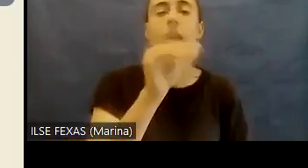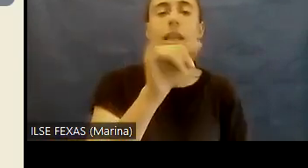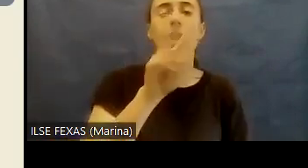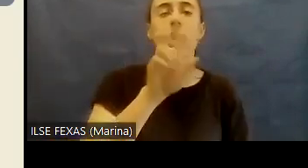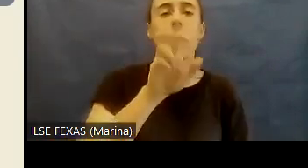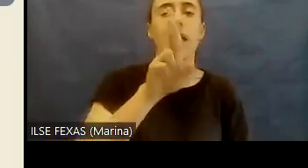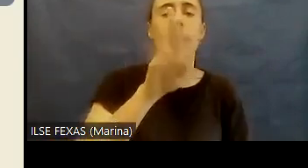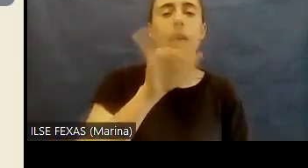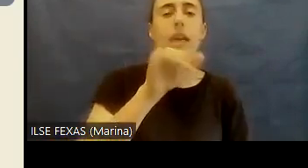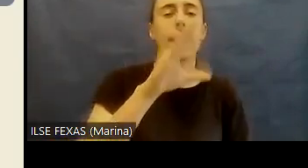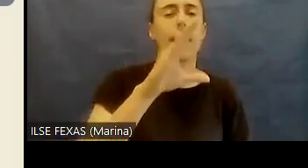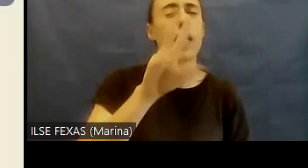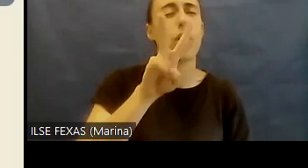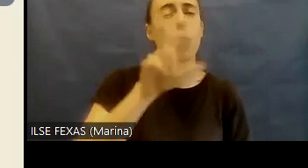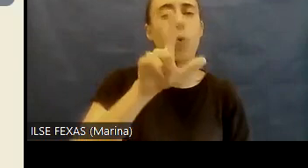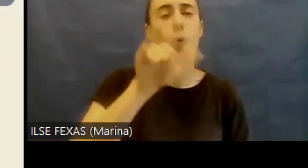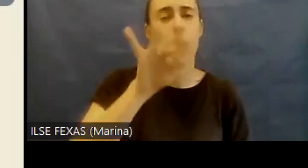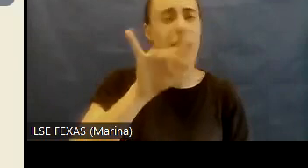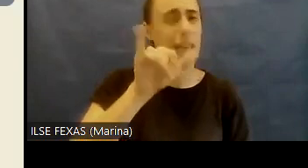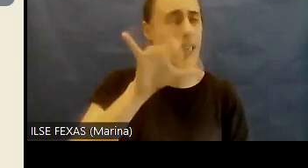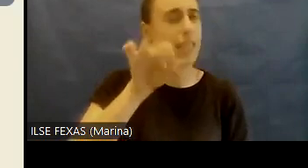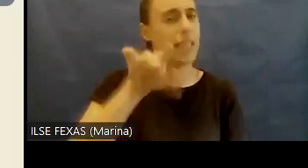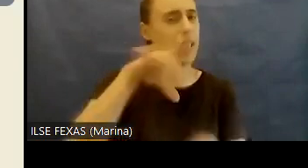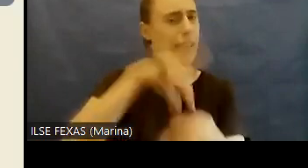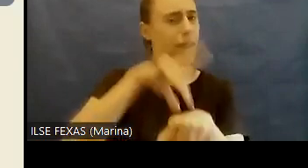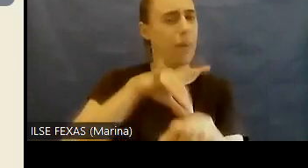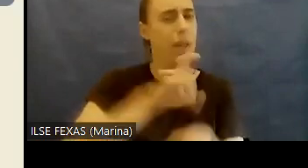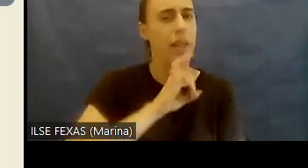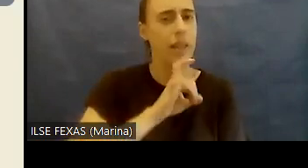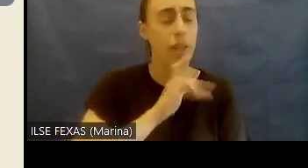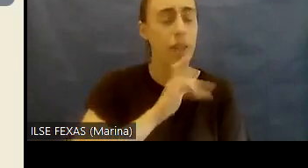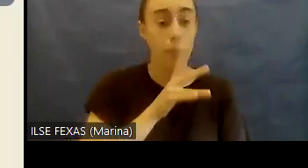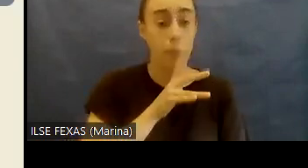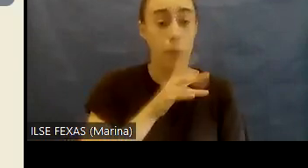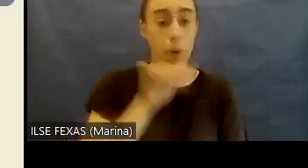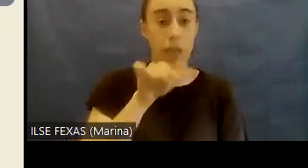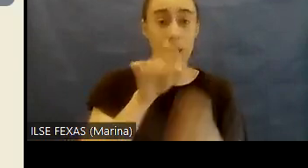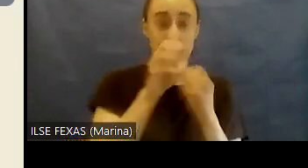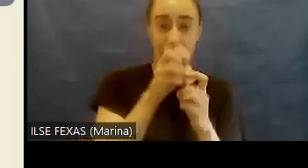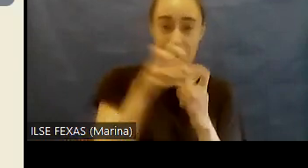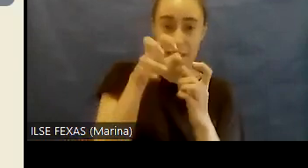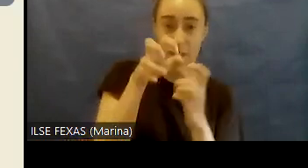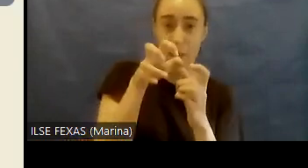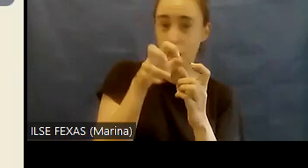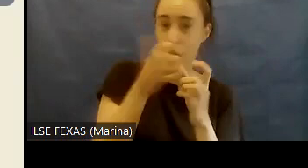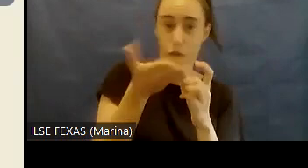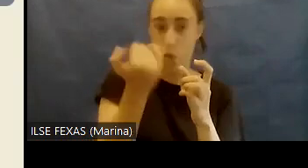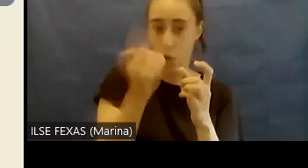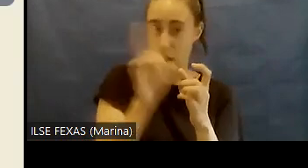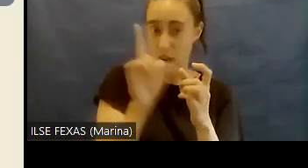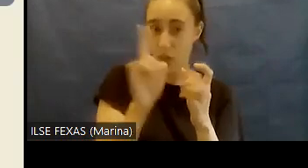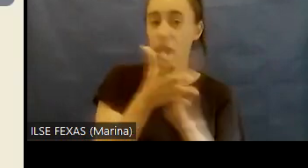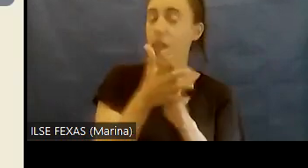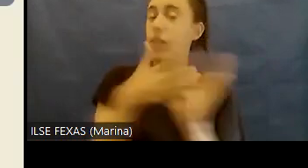una patología más complicada de manejar, porque si no eliminamos esa inflamación, esa pared se puede romper y puede haber